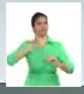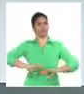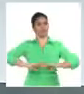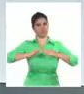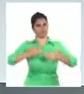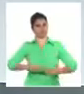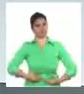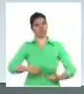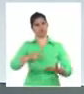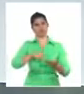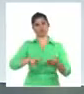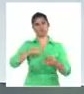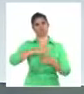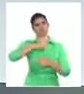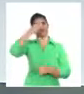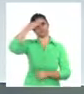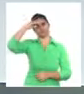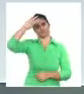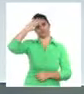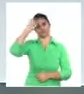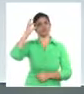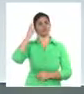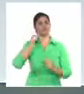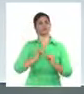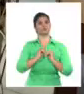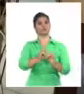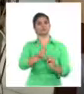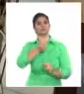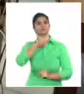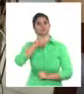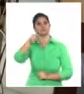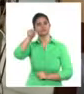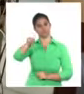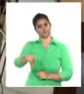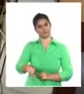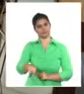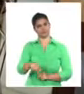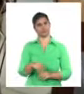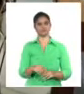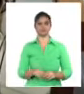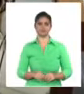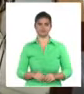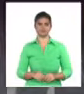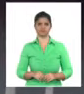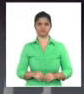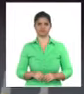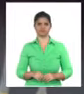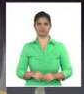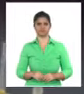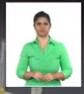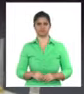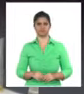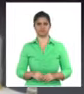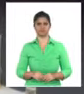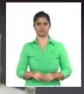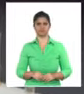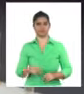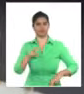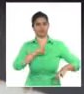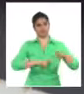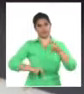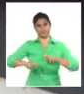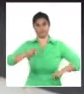Esperanza Castellanos ofrece detalles en el siguiente reporte. La relajación magnética nuclear en el estudio,